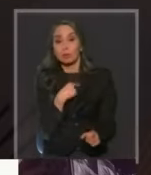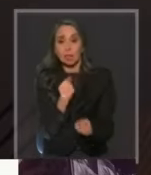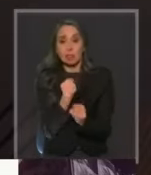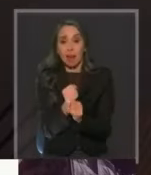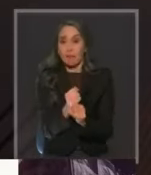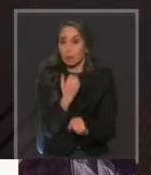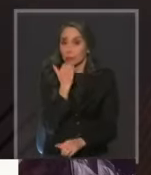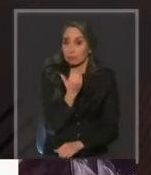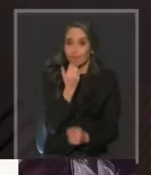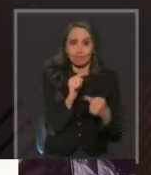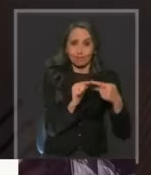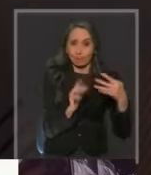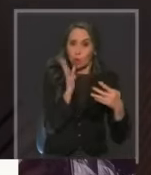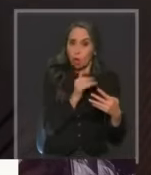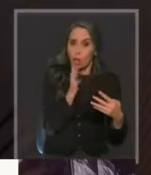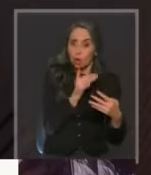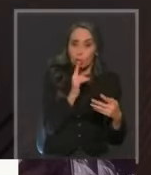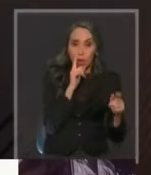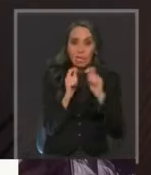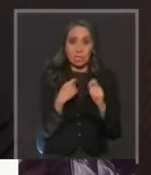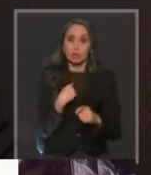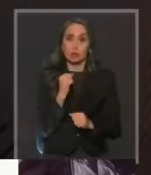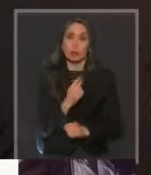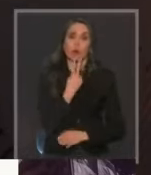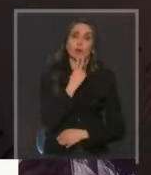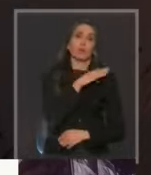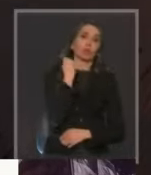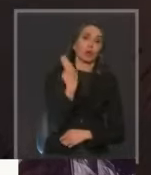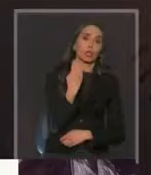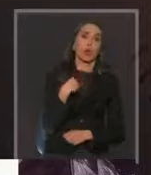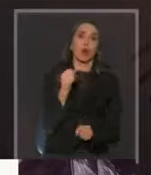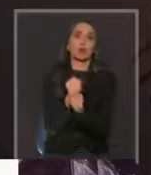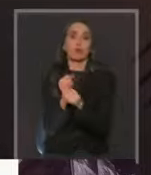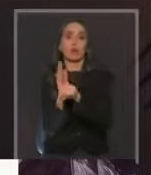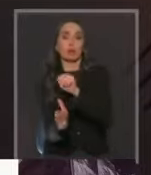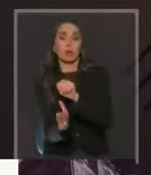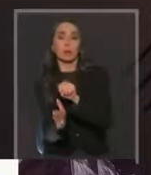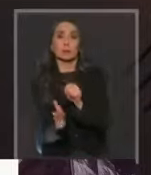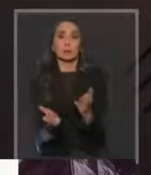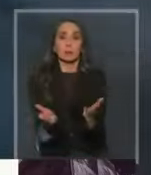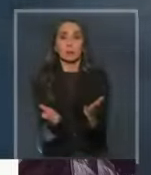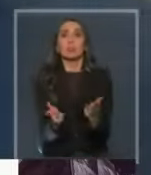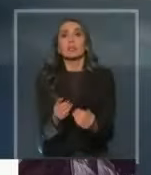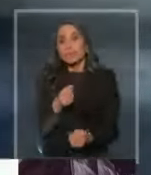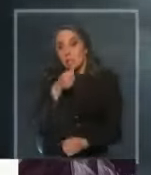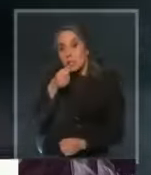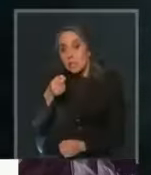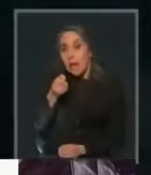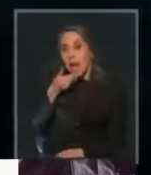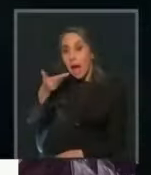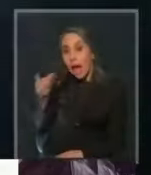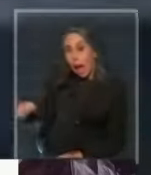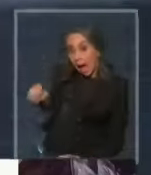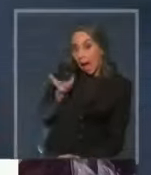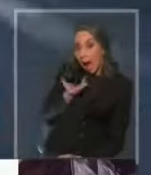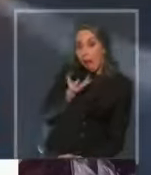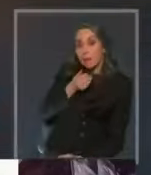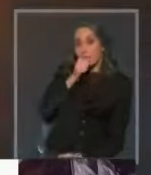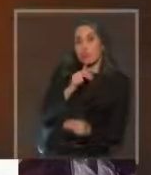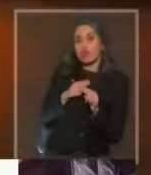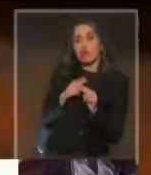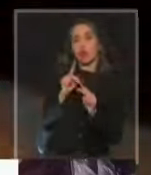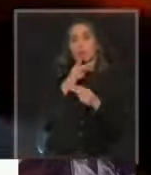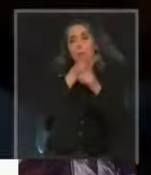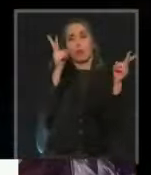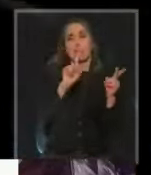condiciones laborales y sienten en riesgo tanto su vida como su fuente de trabajo, por lo que acceden a entregar su testimonio resguardando su identidad. No